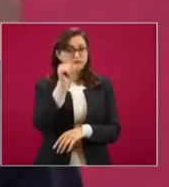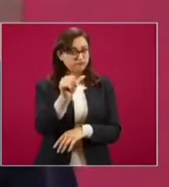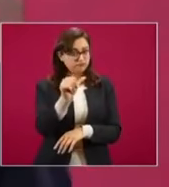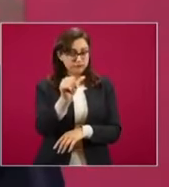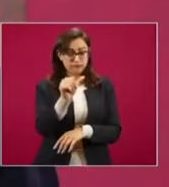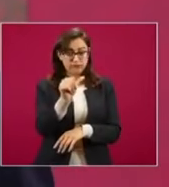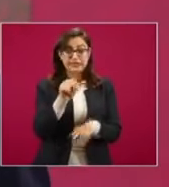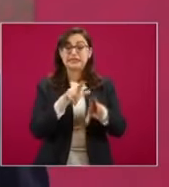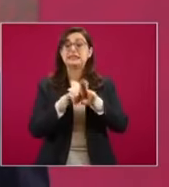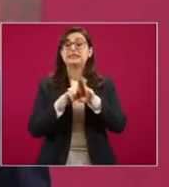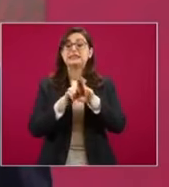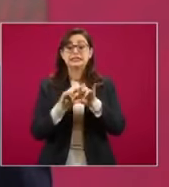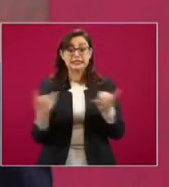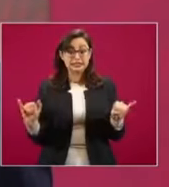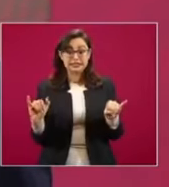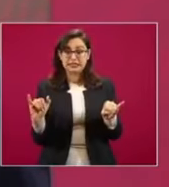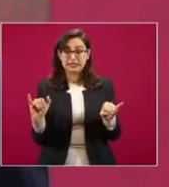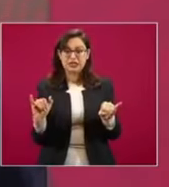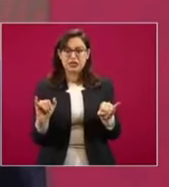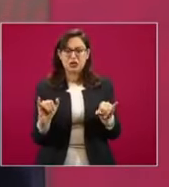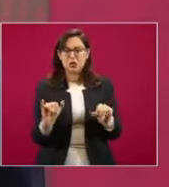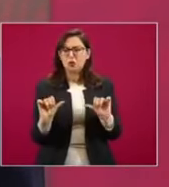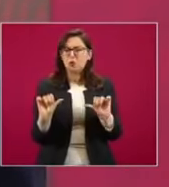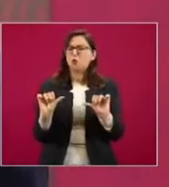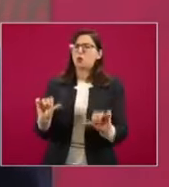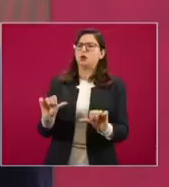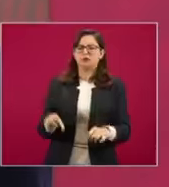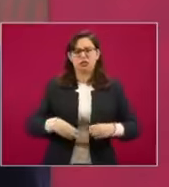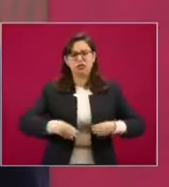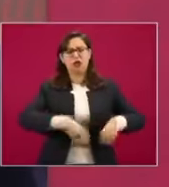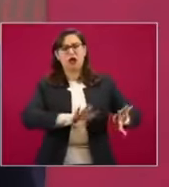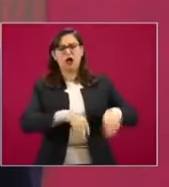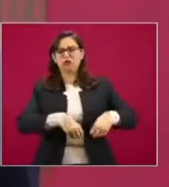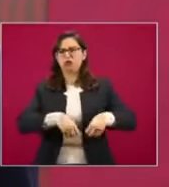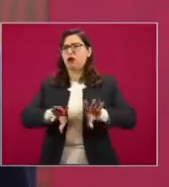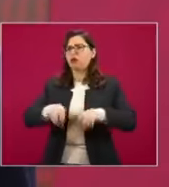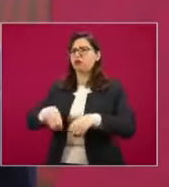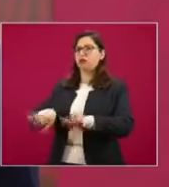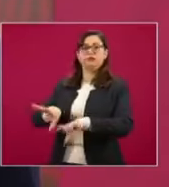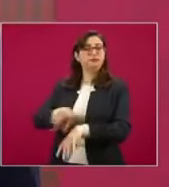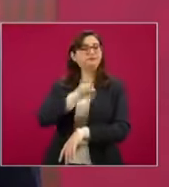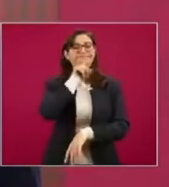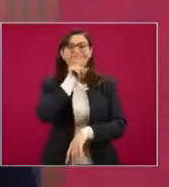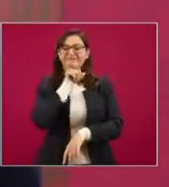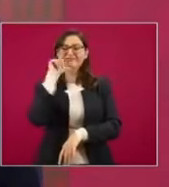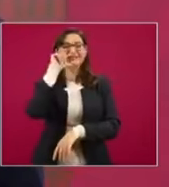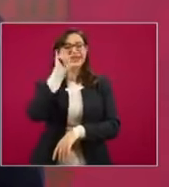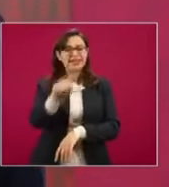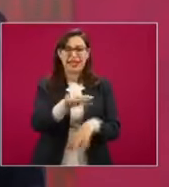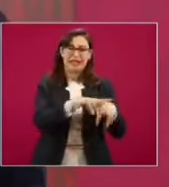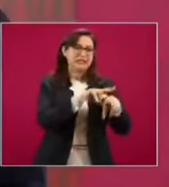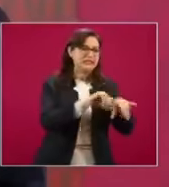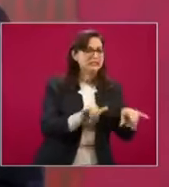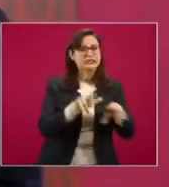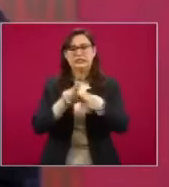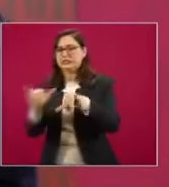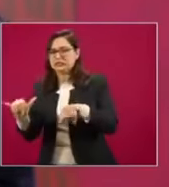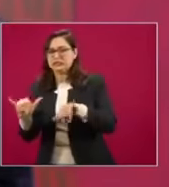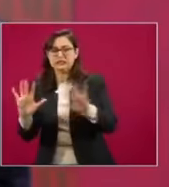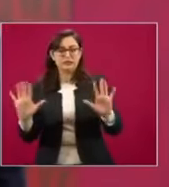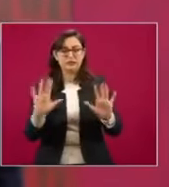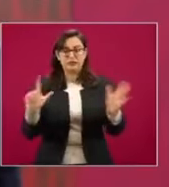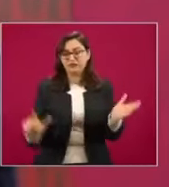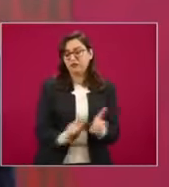poco va a haber impunidad para nadie así decaro al margen